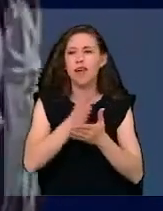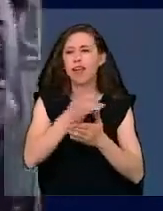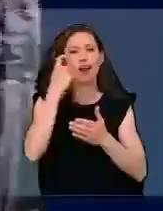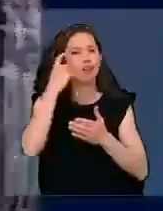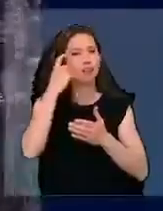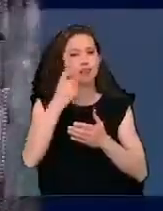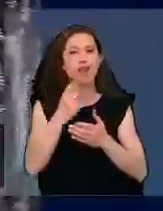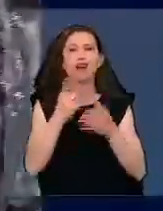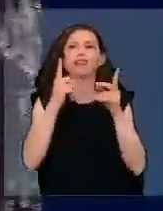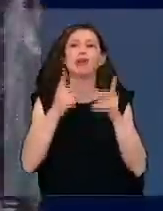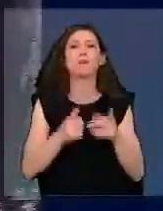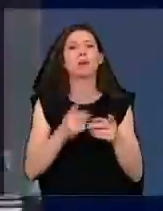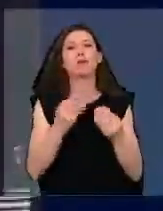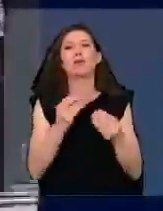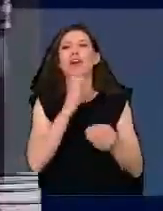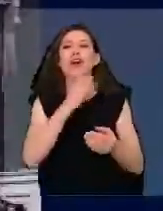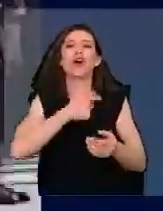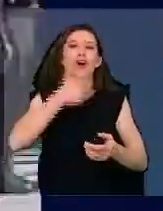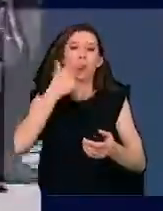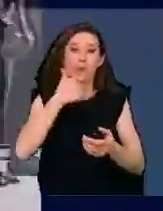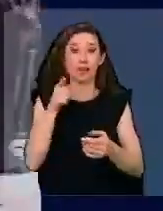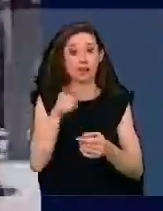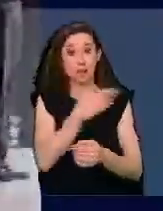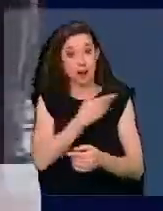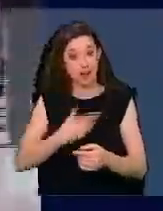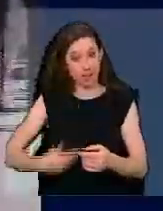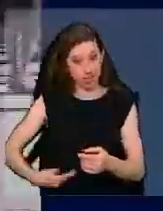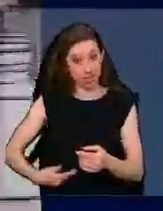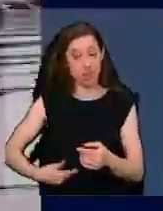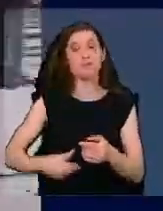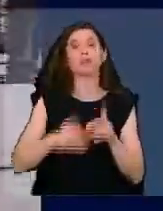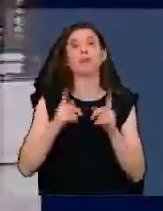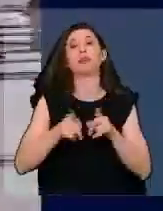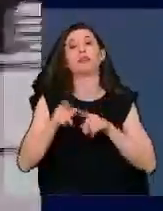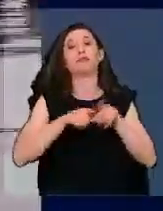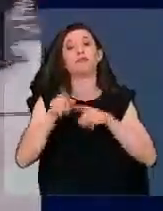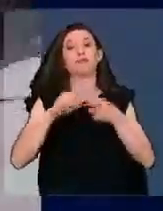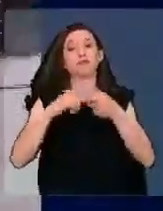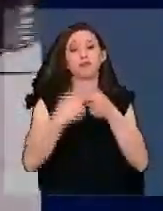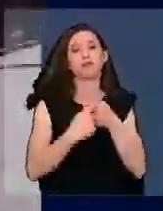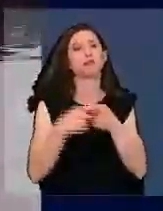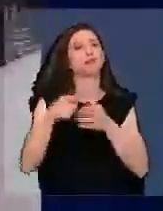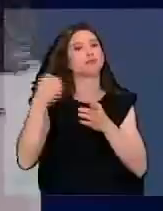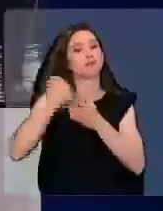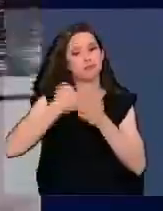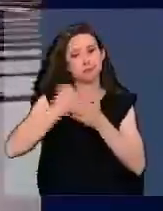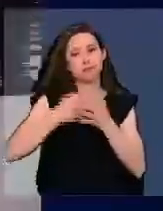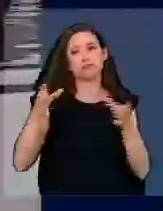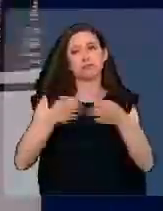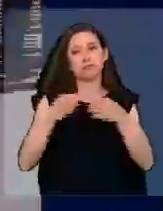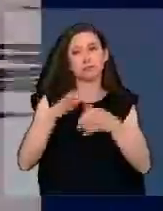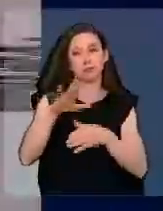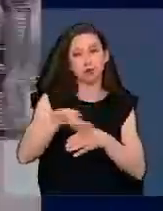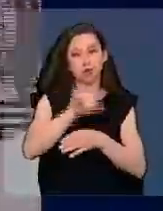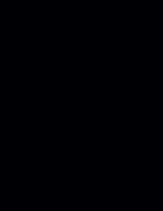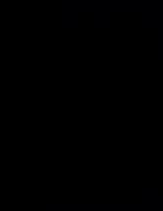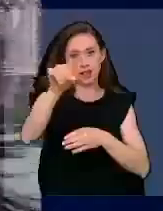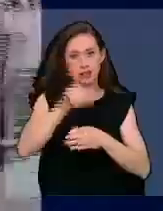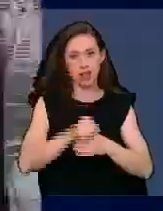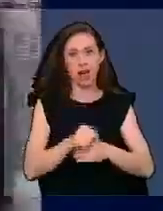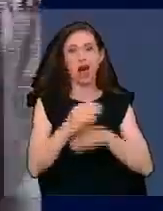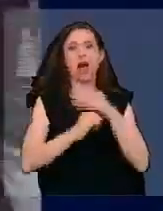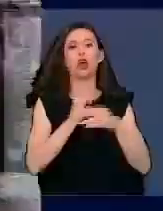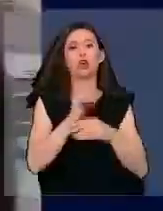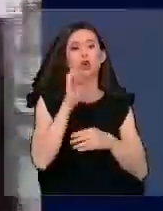y de gran sentido del humor Turner fue maestra dirigentes sindical militó en el partido socialista entre